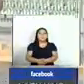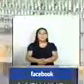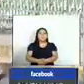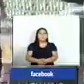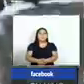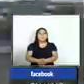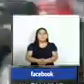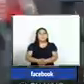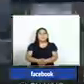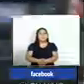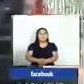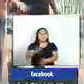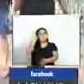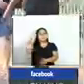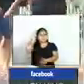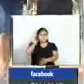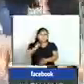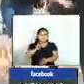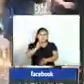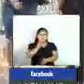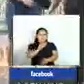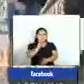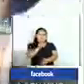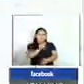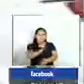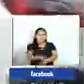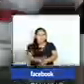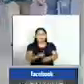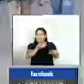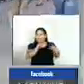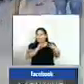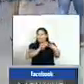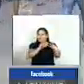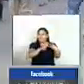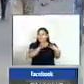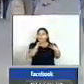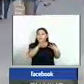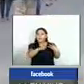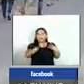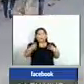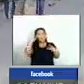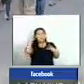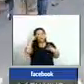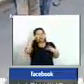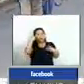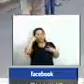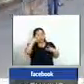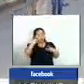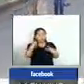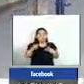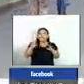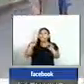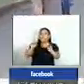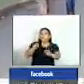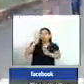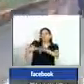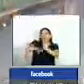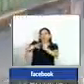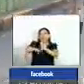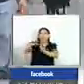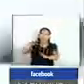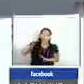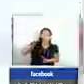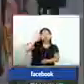exacto en efecto sobre el último punto que es una propuesta muy importante de cielos abiertos ya hay un acuerdo